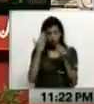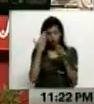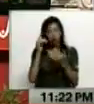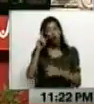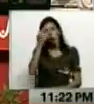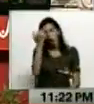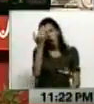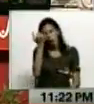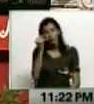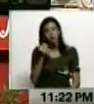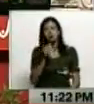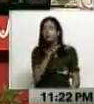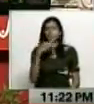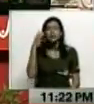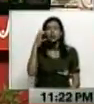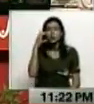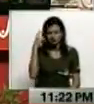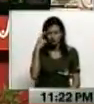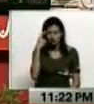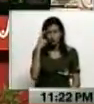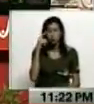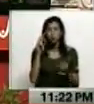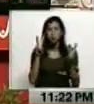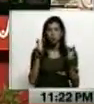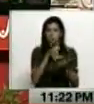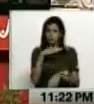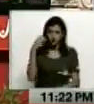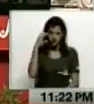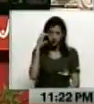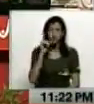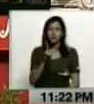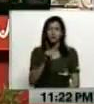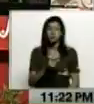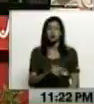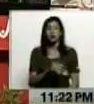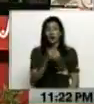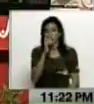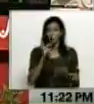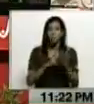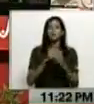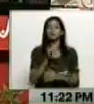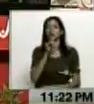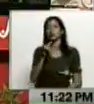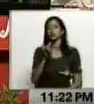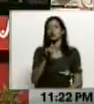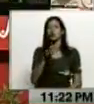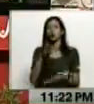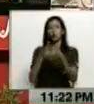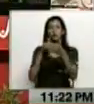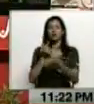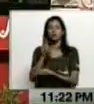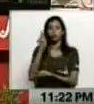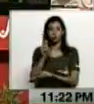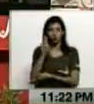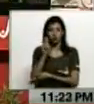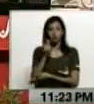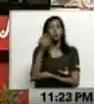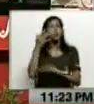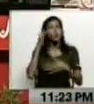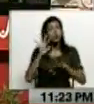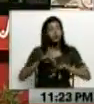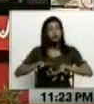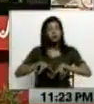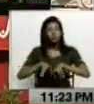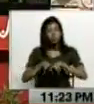es bueno recordar para que no se olvide saben quién la nueva maricor no en en el año 2000 la nueva mariori denunció falsamente una diputada por presunta